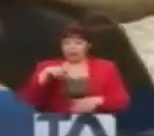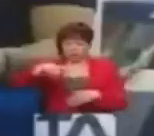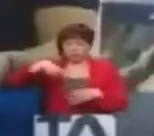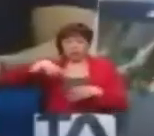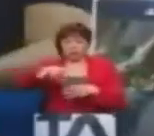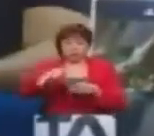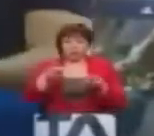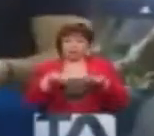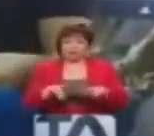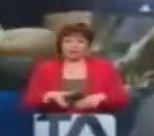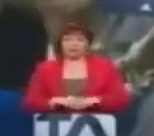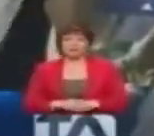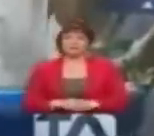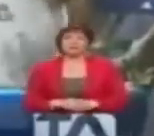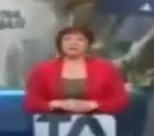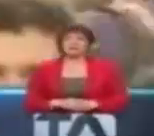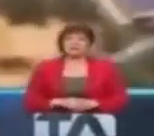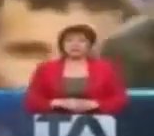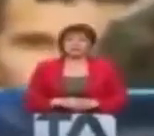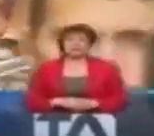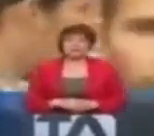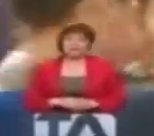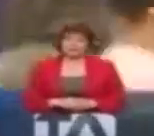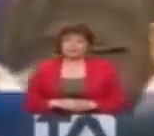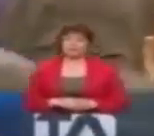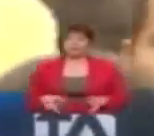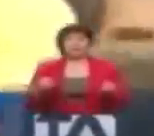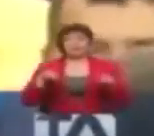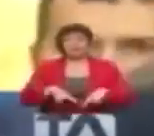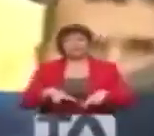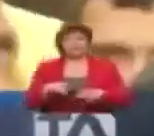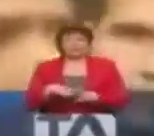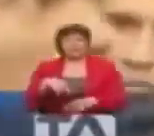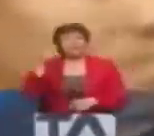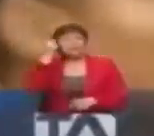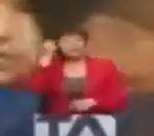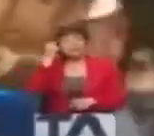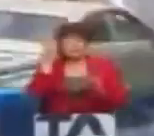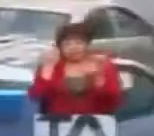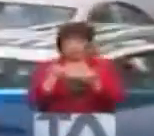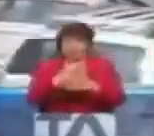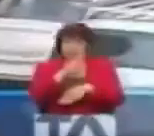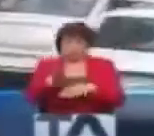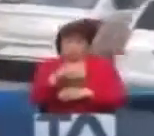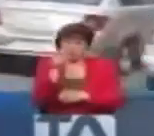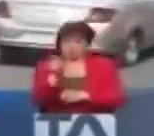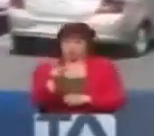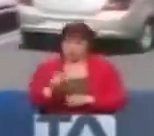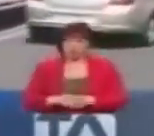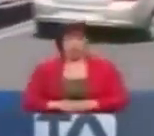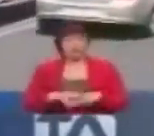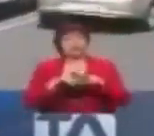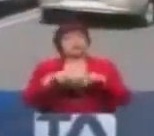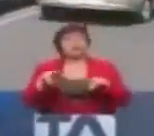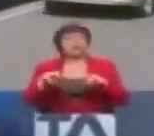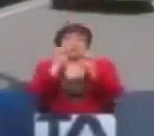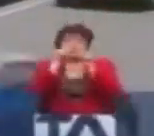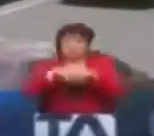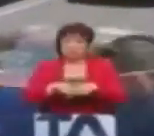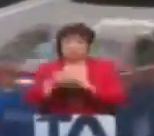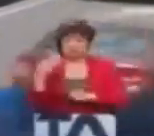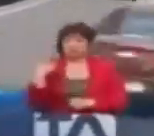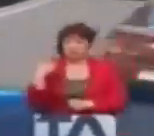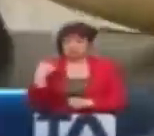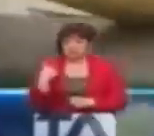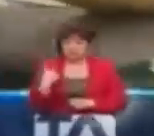crédito, débito o transferencia bancaria. Se plantea además que todas las personas jurídicas y naturales con RUC cuenten con al menos un